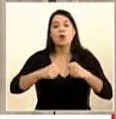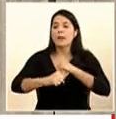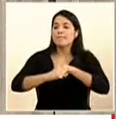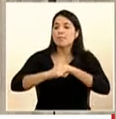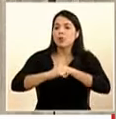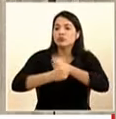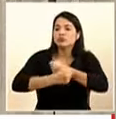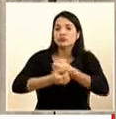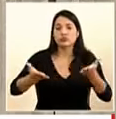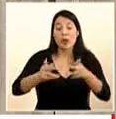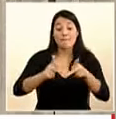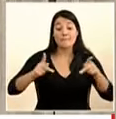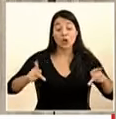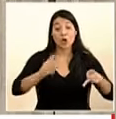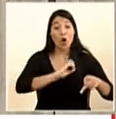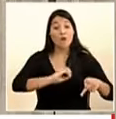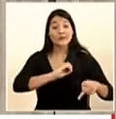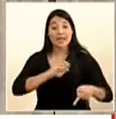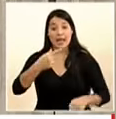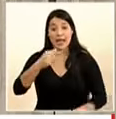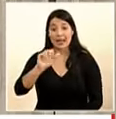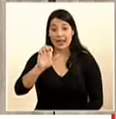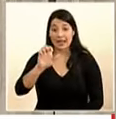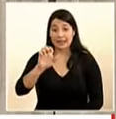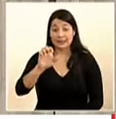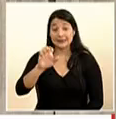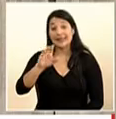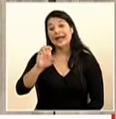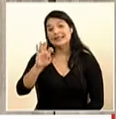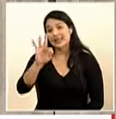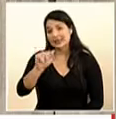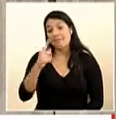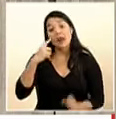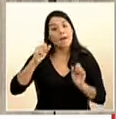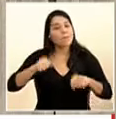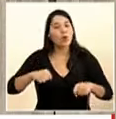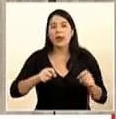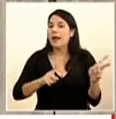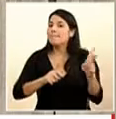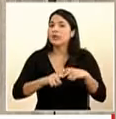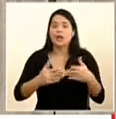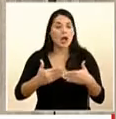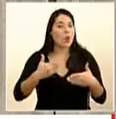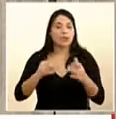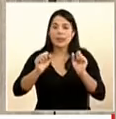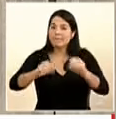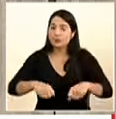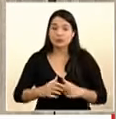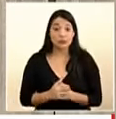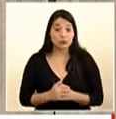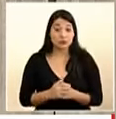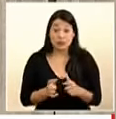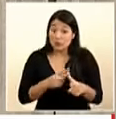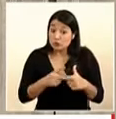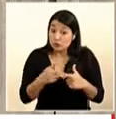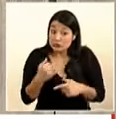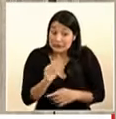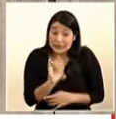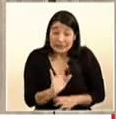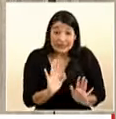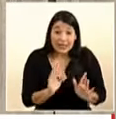rijan de manera lo más pronto posible y si de ser así estarían en pie para aplicarse en